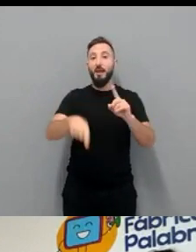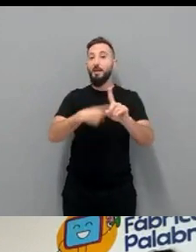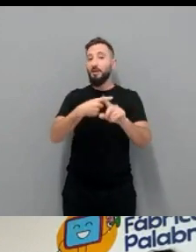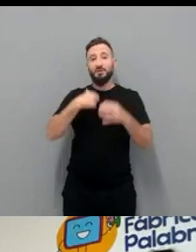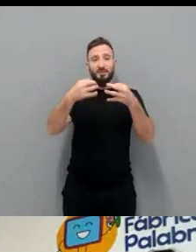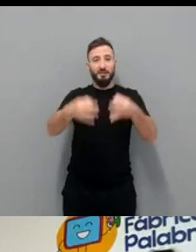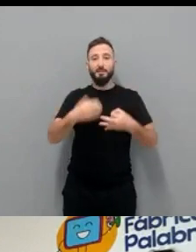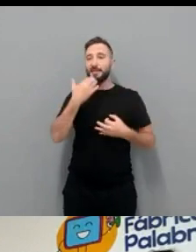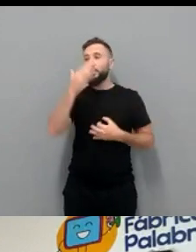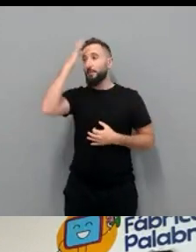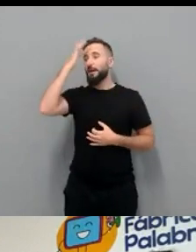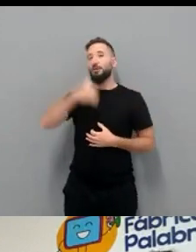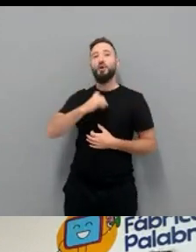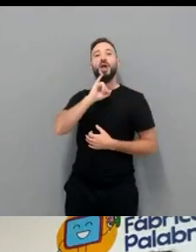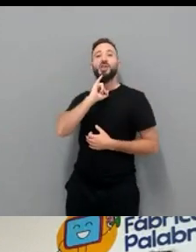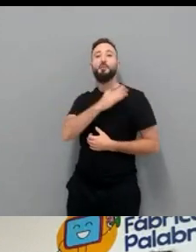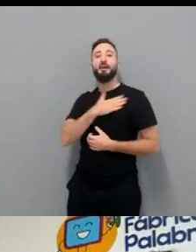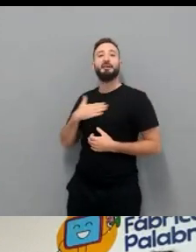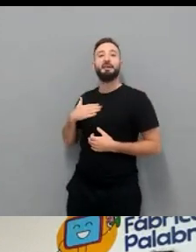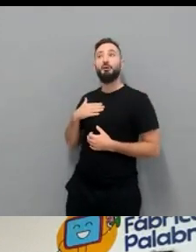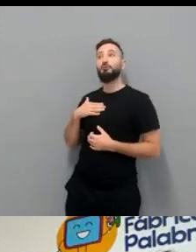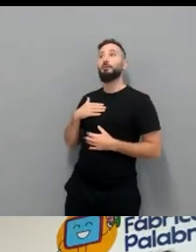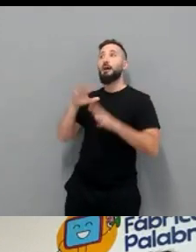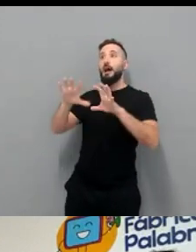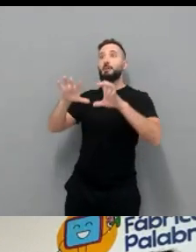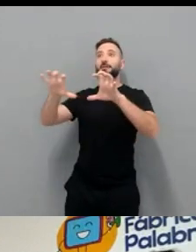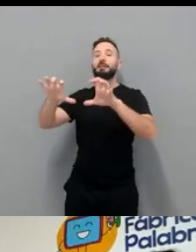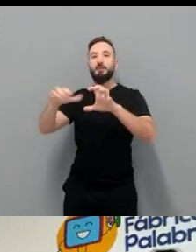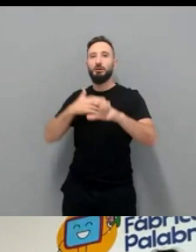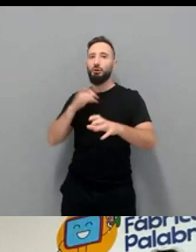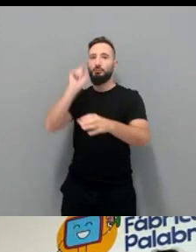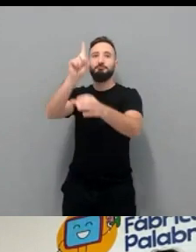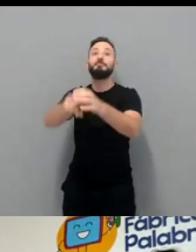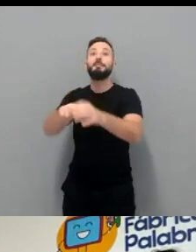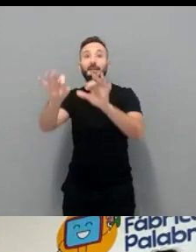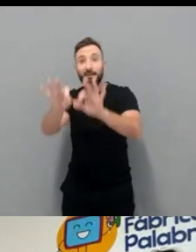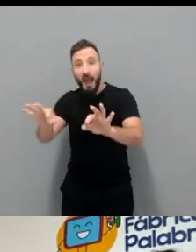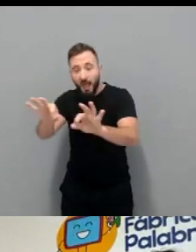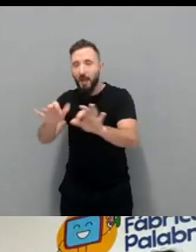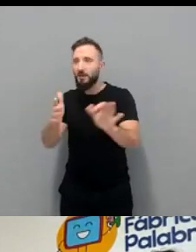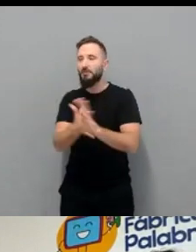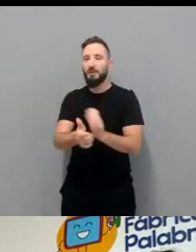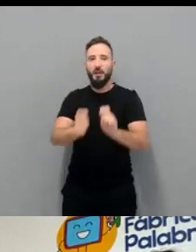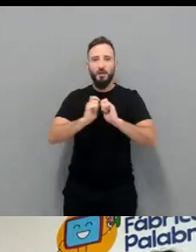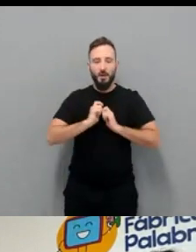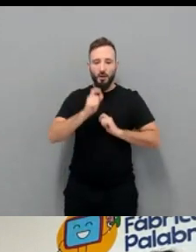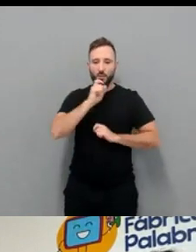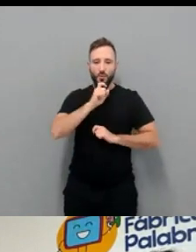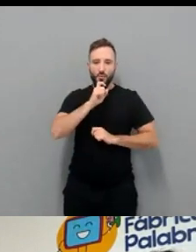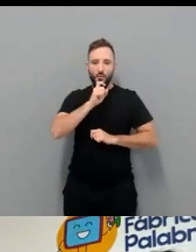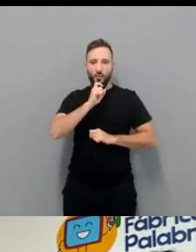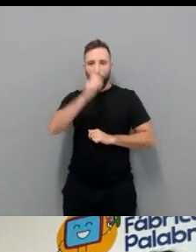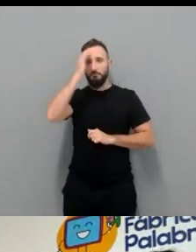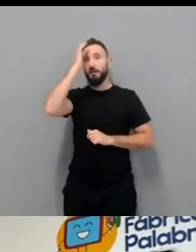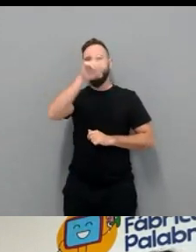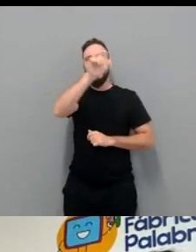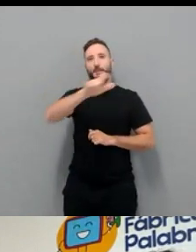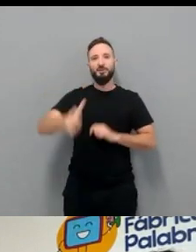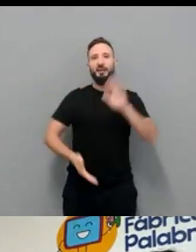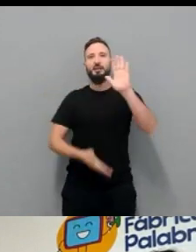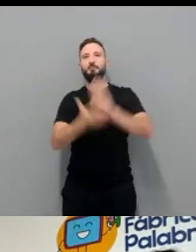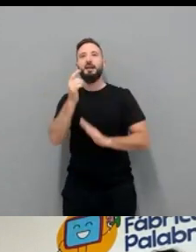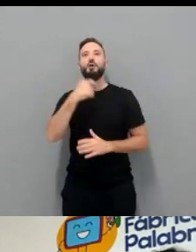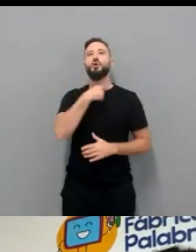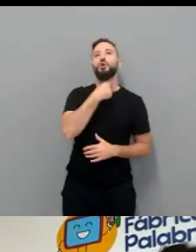quiero aprender un idioma y no estoy inmerso en ese idioma, me va a ser muy complicado utilizarlo. ¿Cuántas personas hemos visto que van a